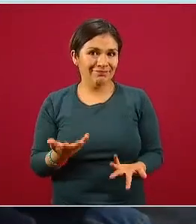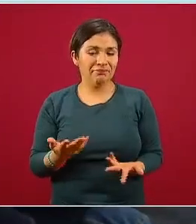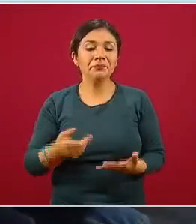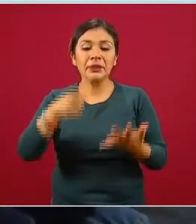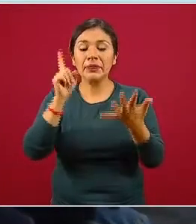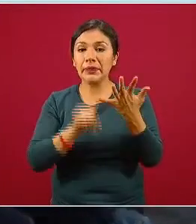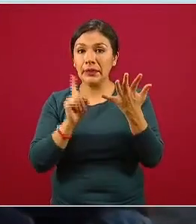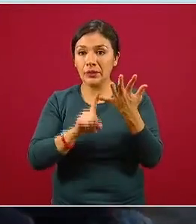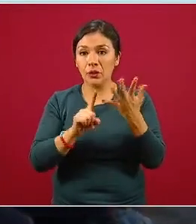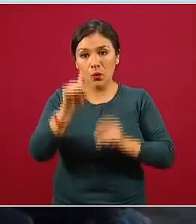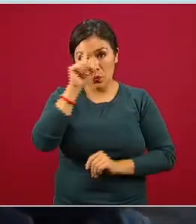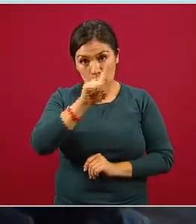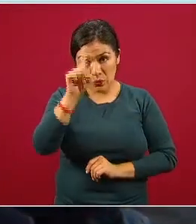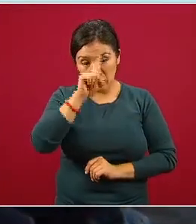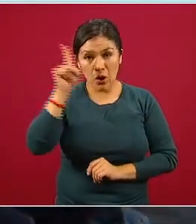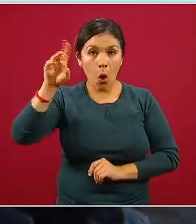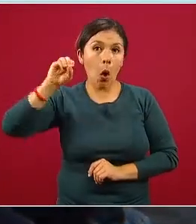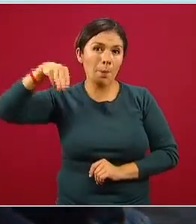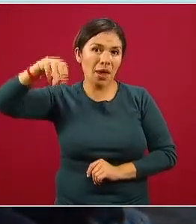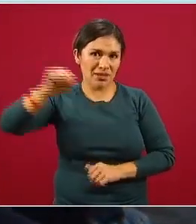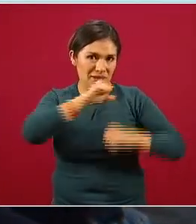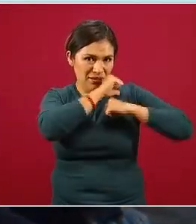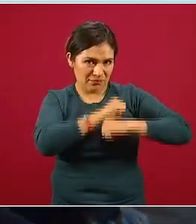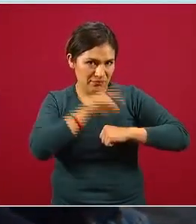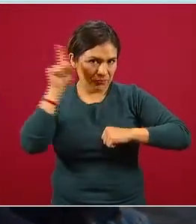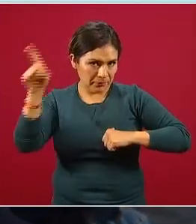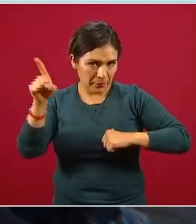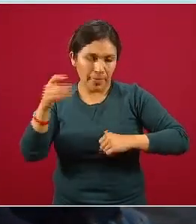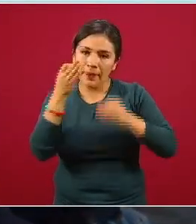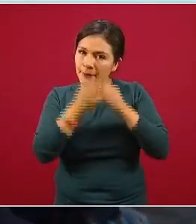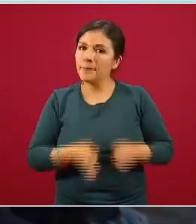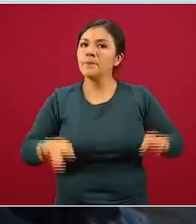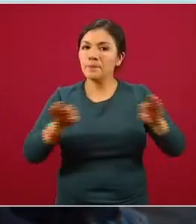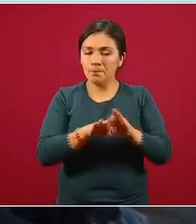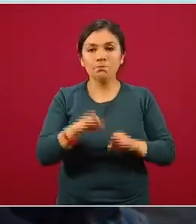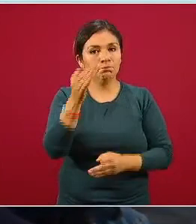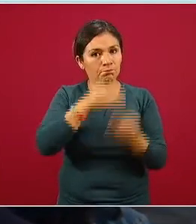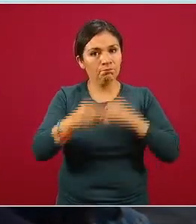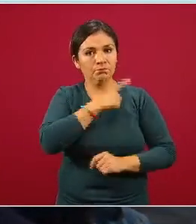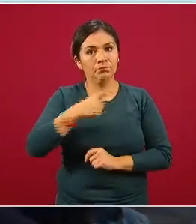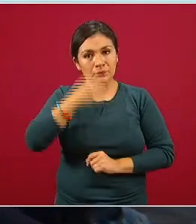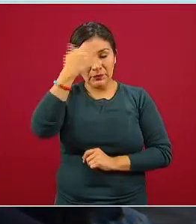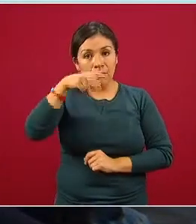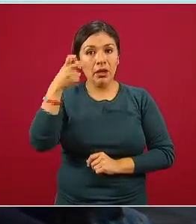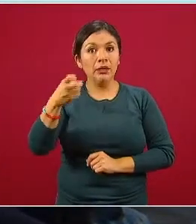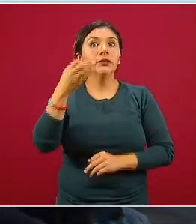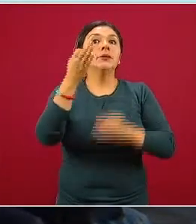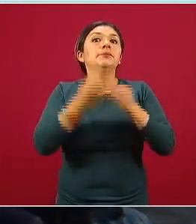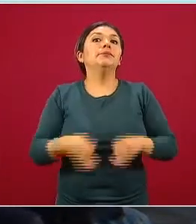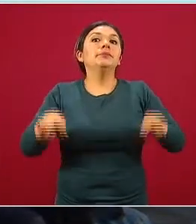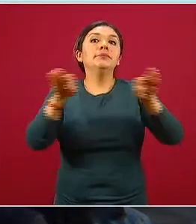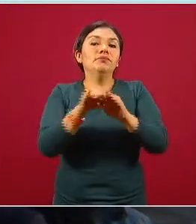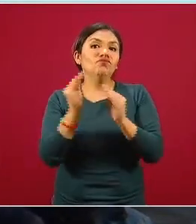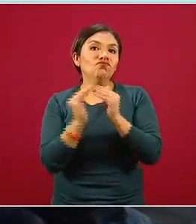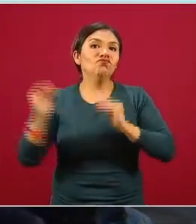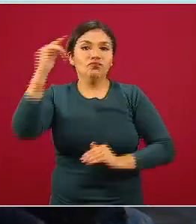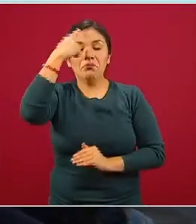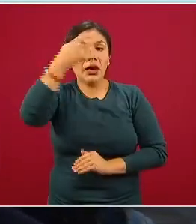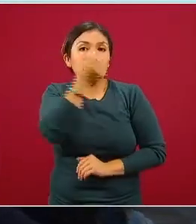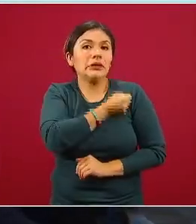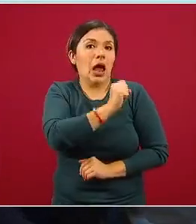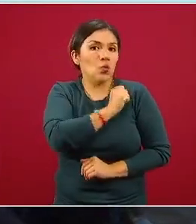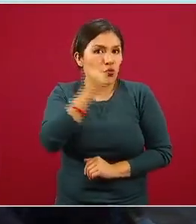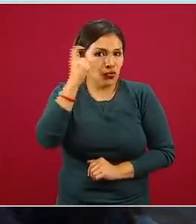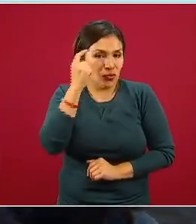Punto 5, son recomendaciones de la OMS, OPS. Esto es muy importante porque es un estándar importantísimo para preservar la salud